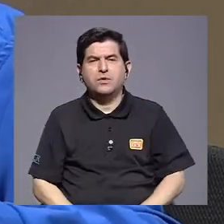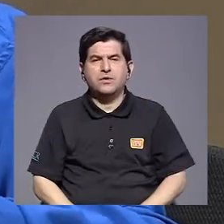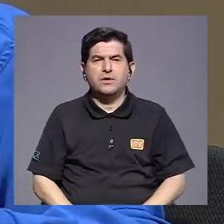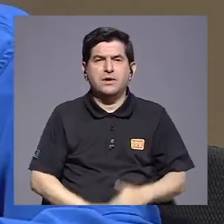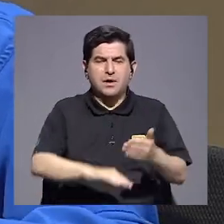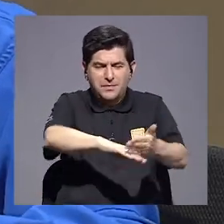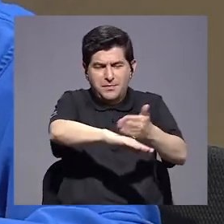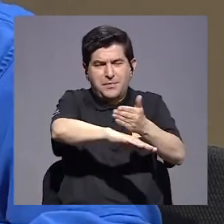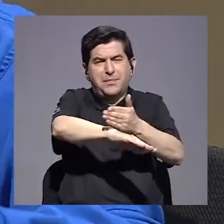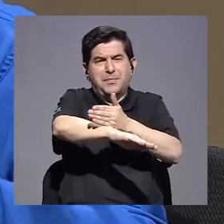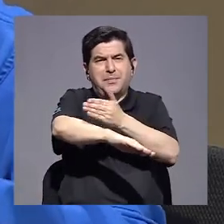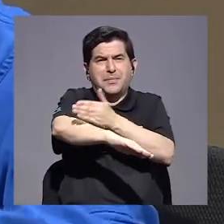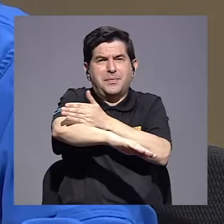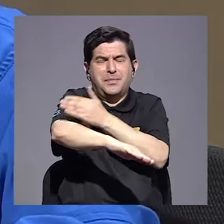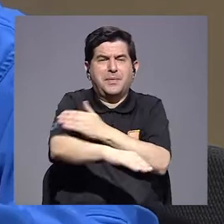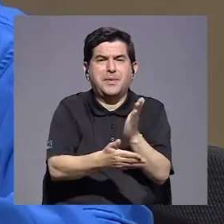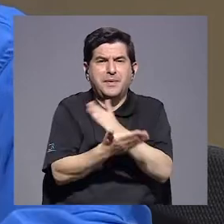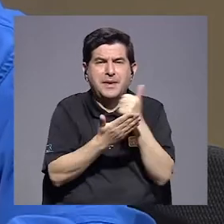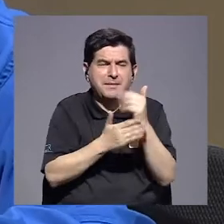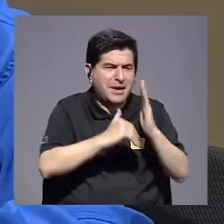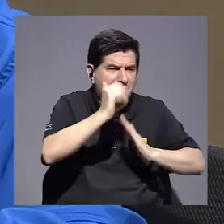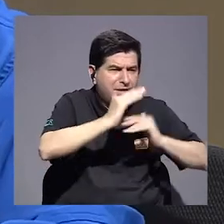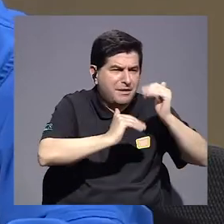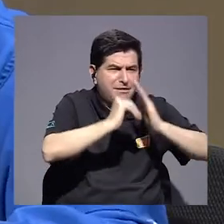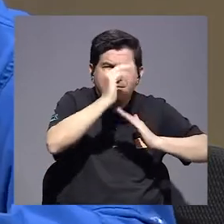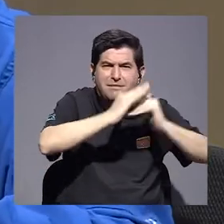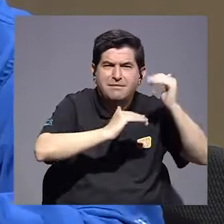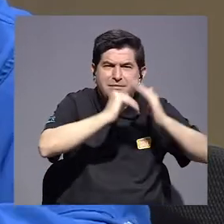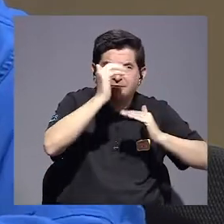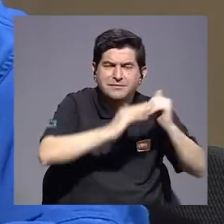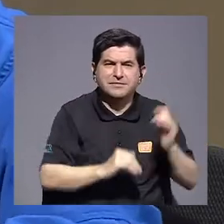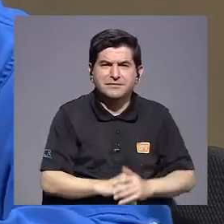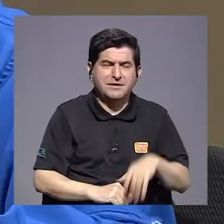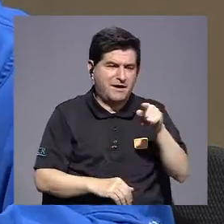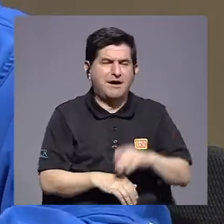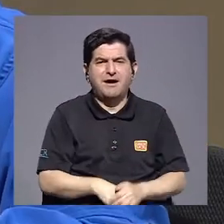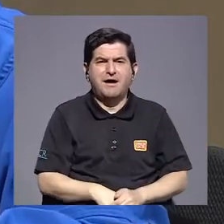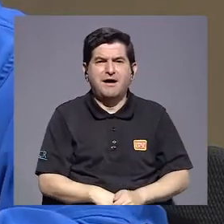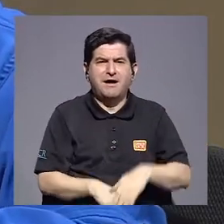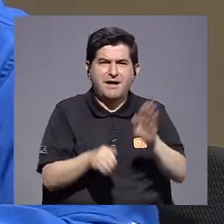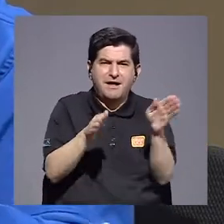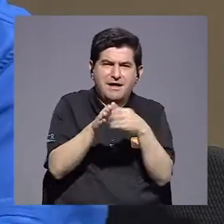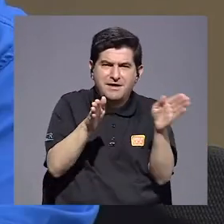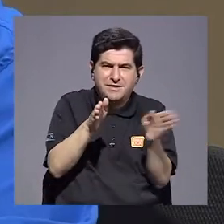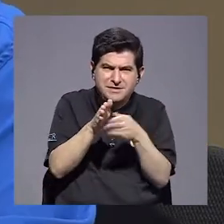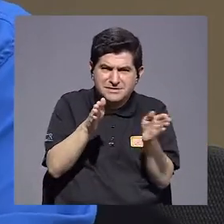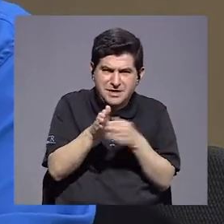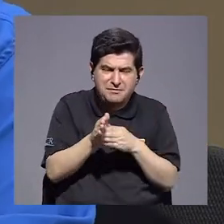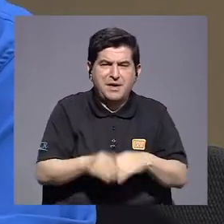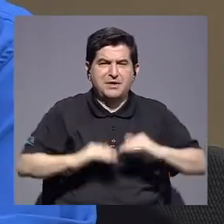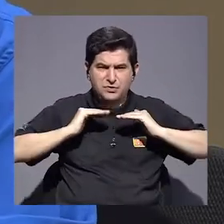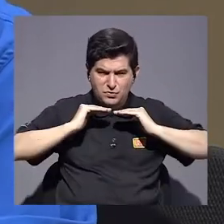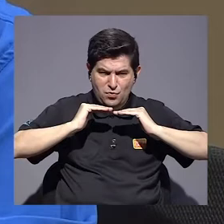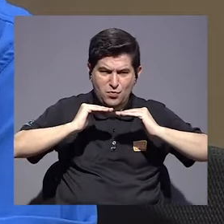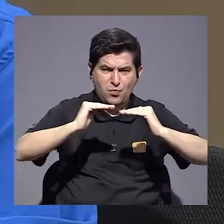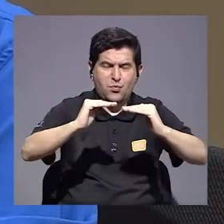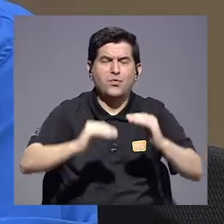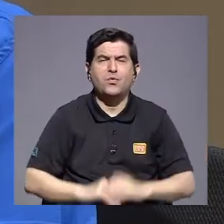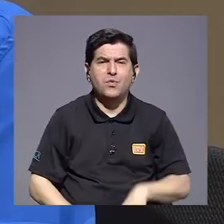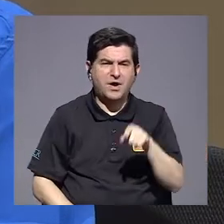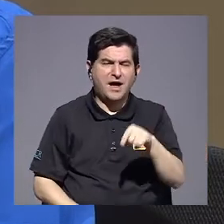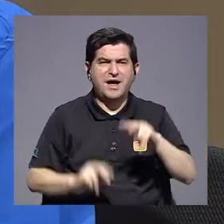crecimiento de la parte construida, que sea cemento, asfalto, el tema de la